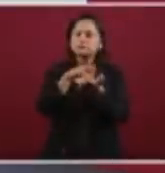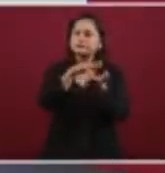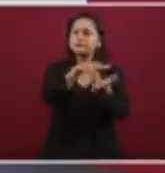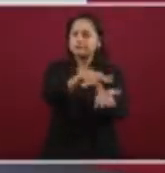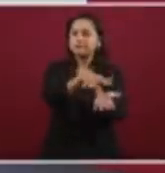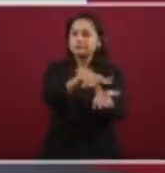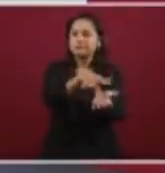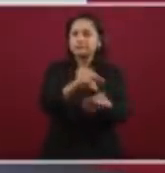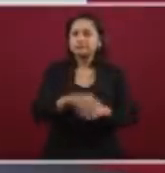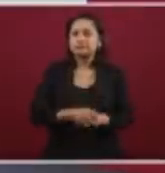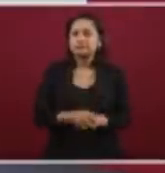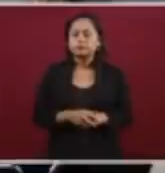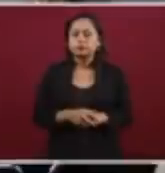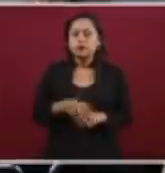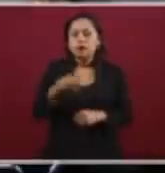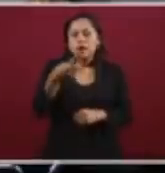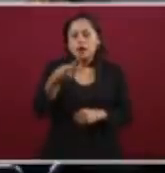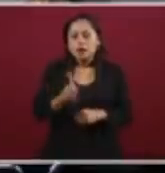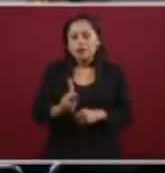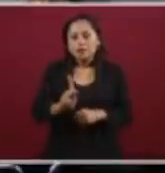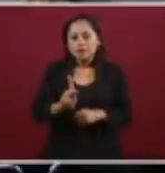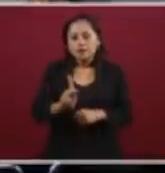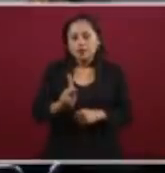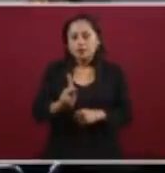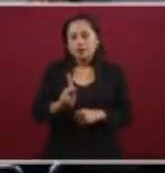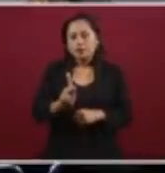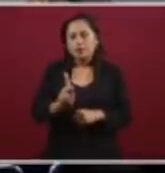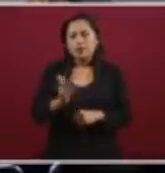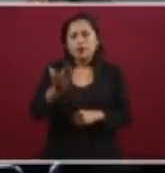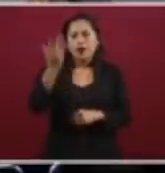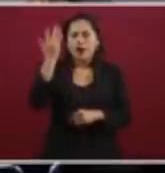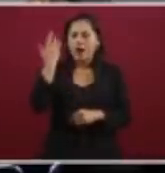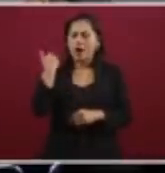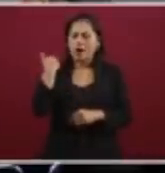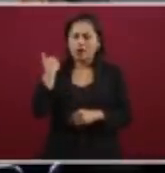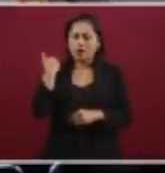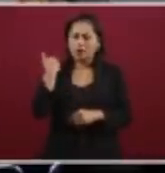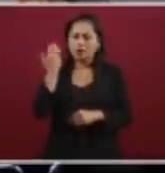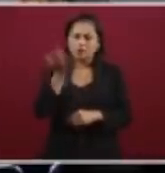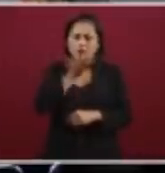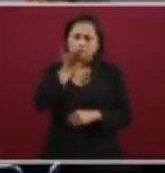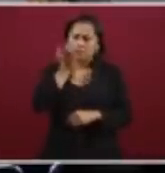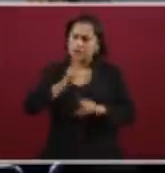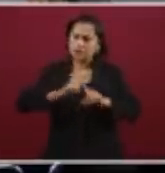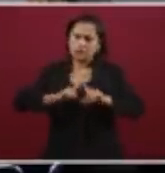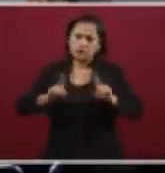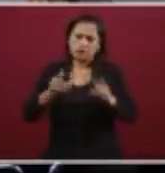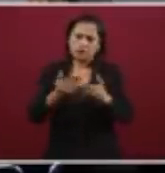pero era una práctica pues qué lo mismo en el caso de sequía